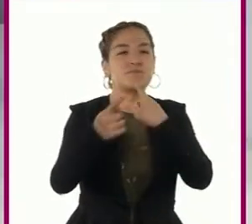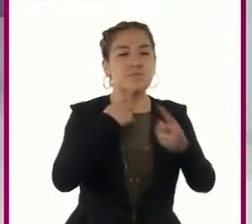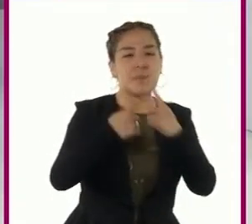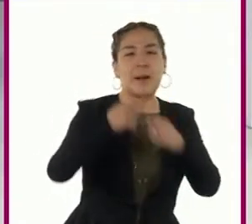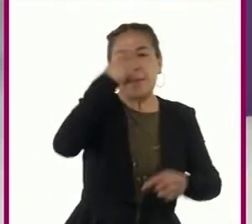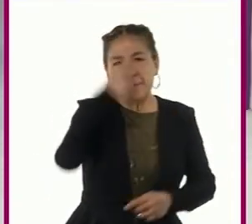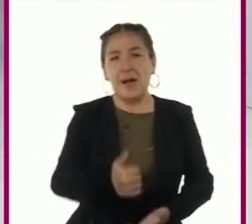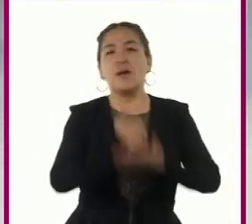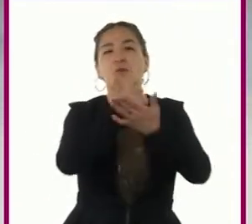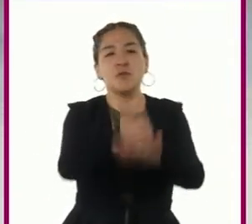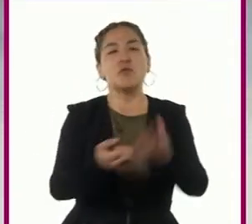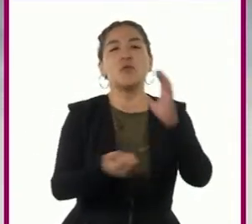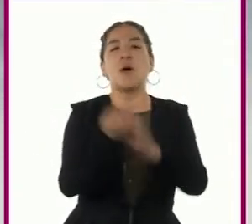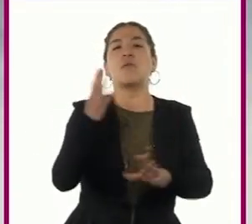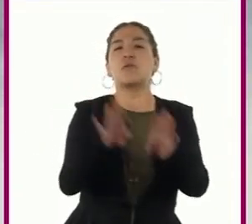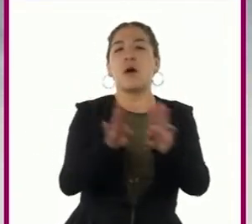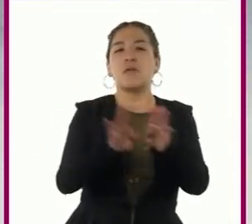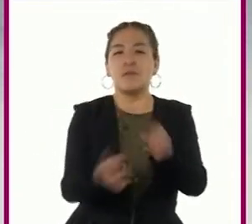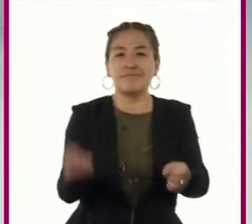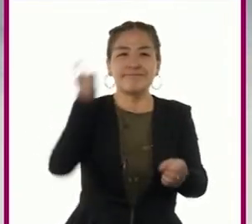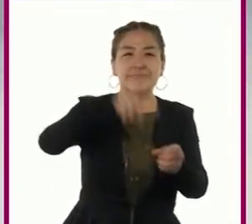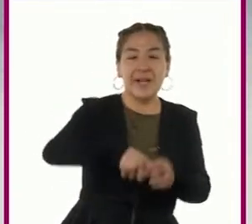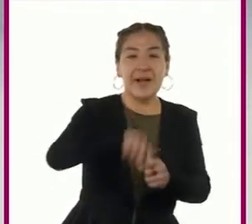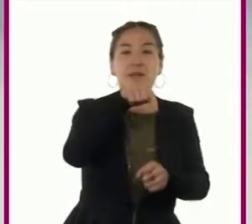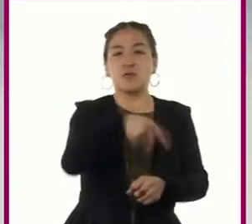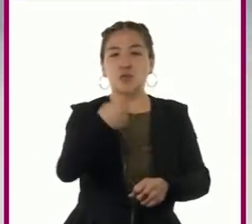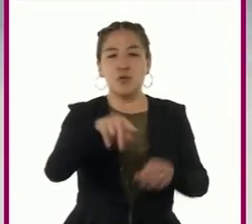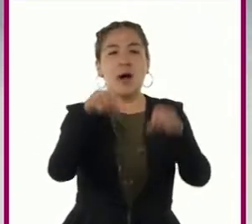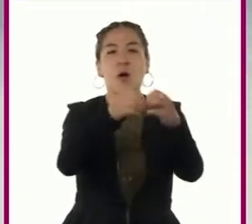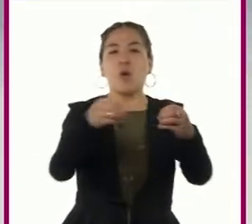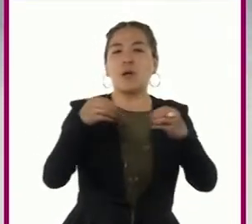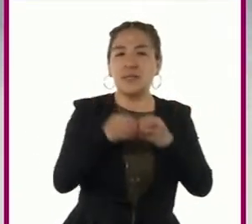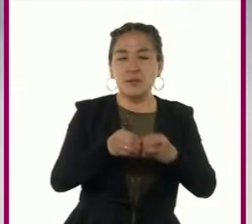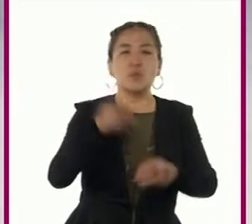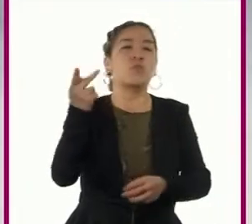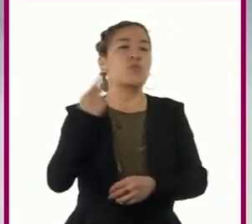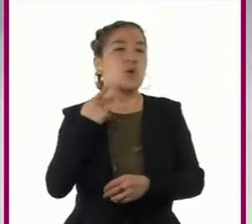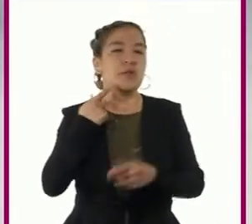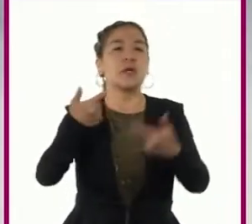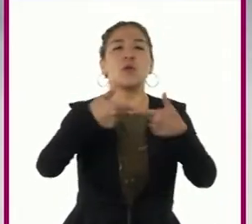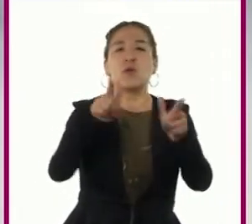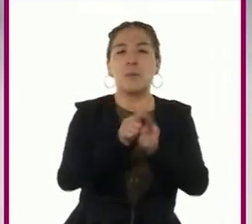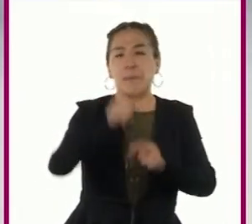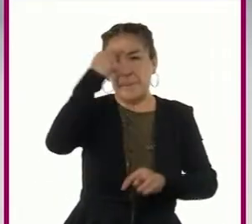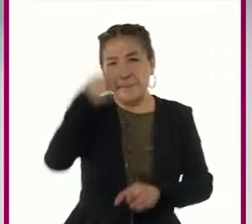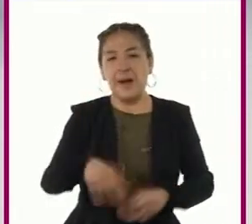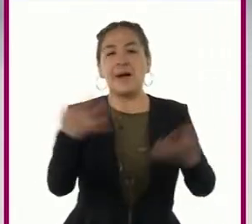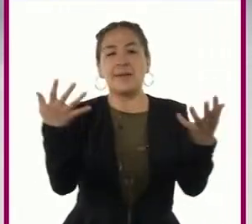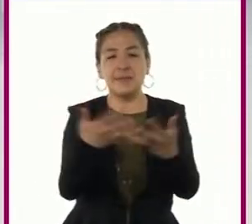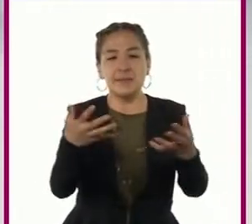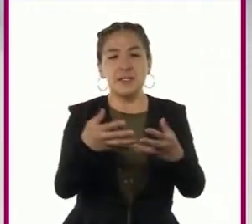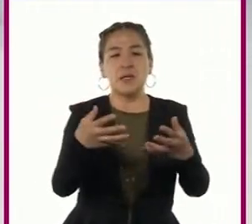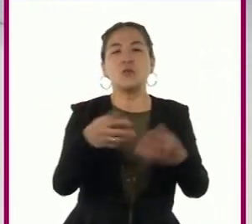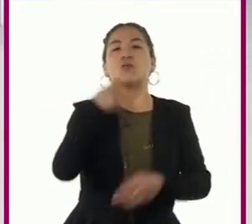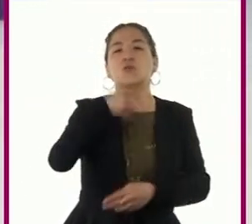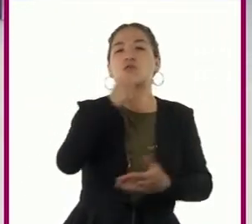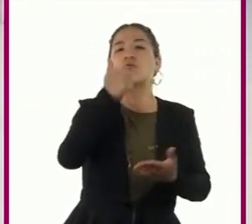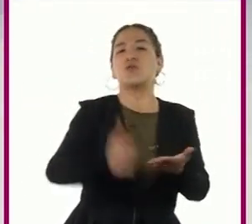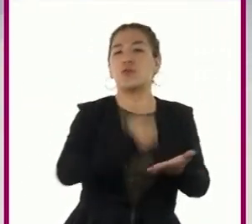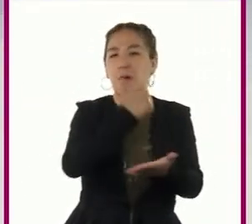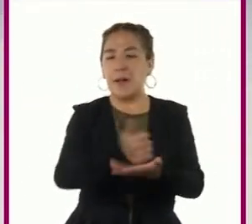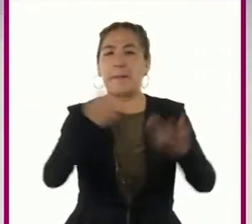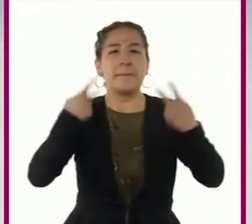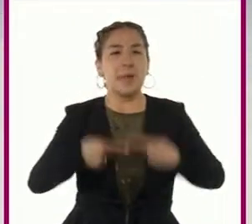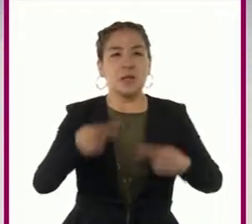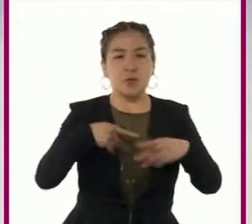contribuir a la integración de los órganos de representación política y, como organizaciones de ciudadanas y